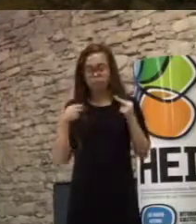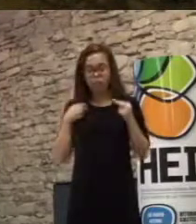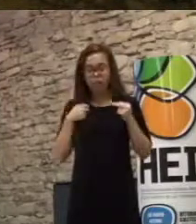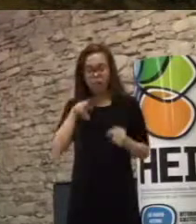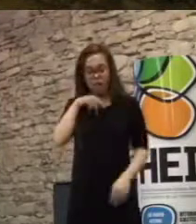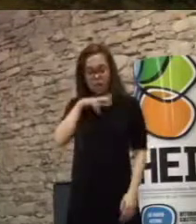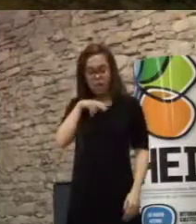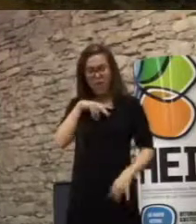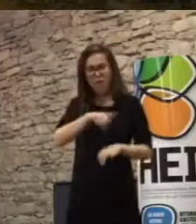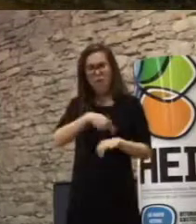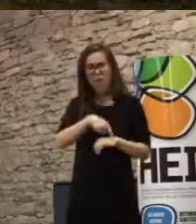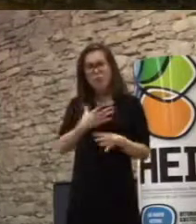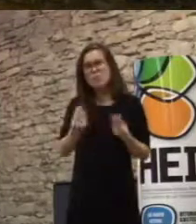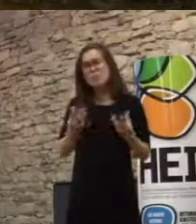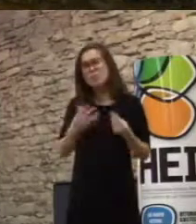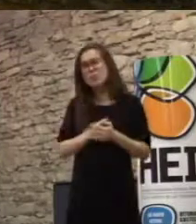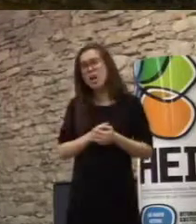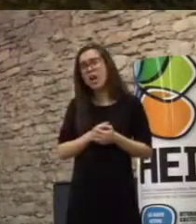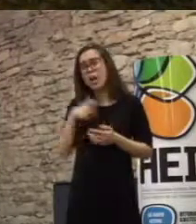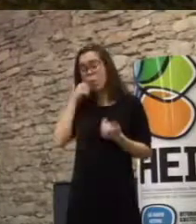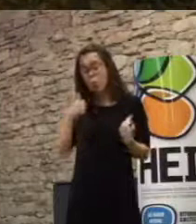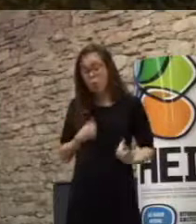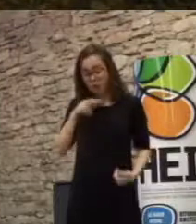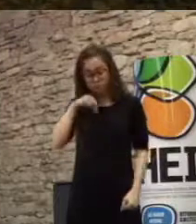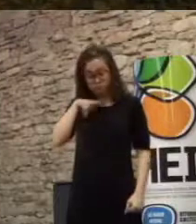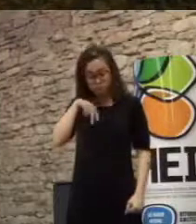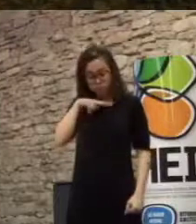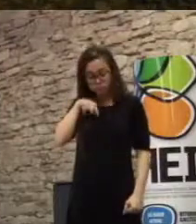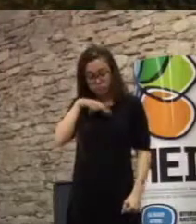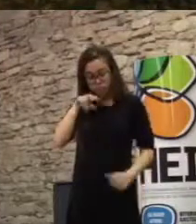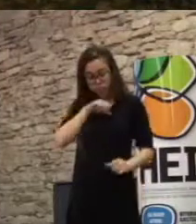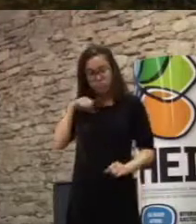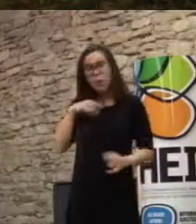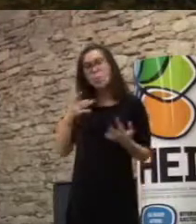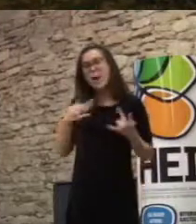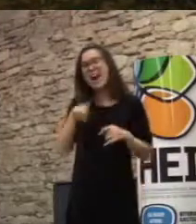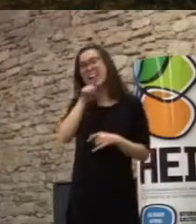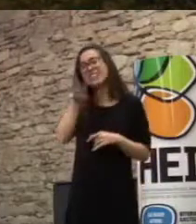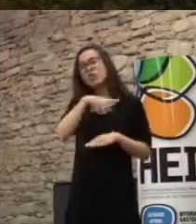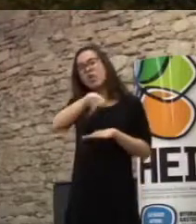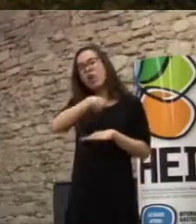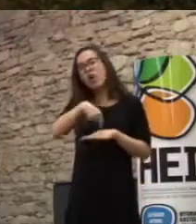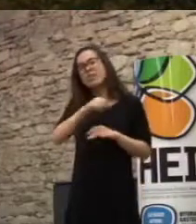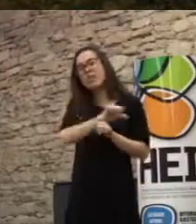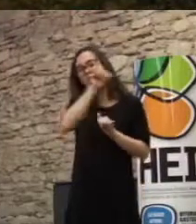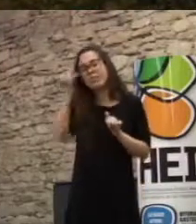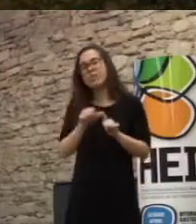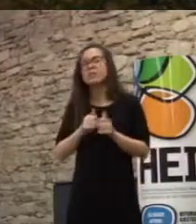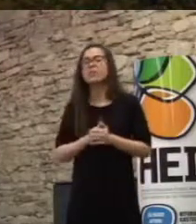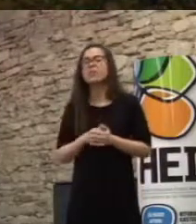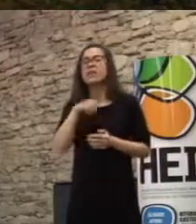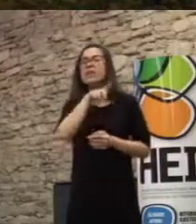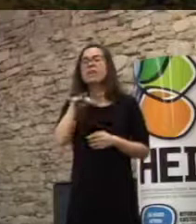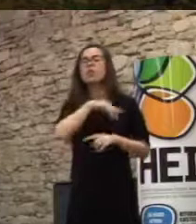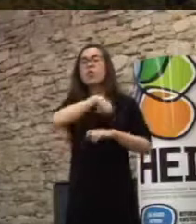contigo misma por esto cuántas horas pasa el ser humano promedio hablando consigo mismo 14 horas al día 14 horas al